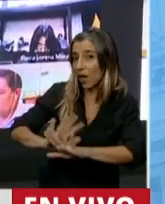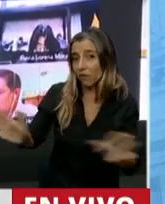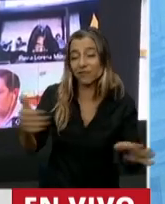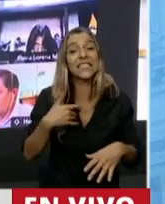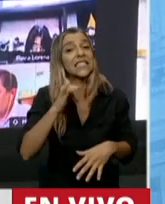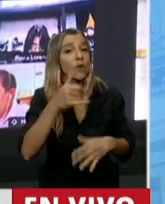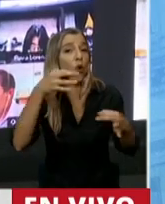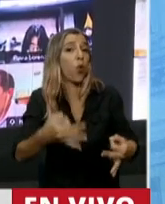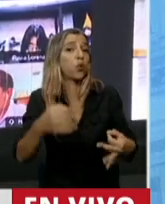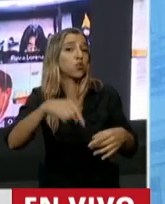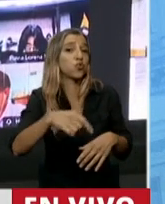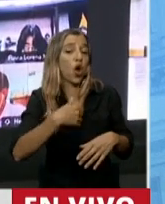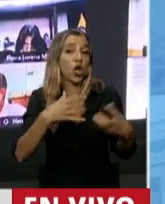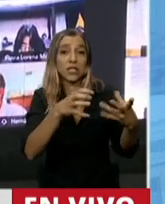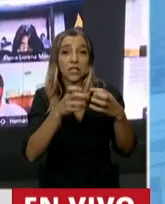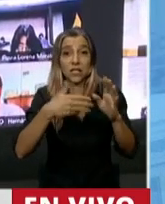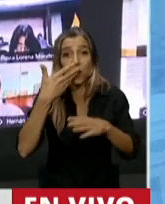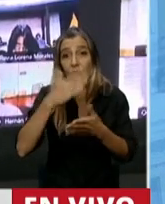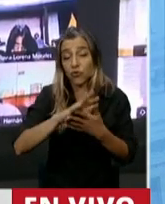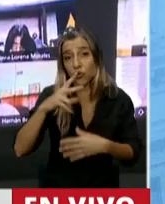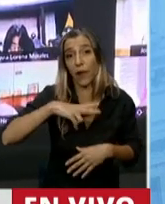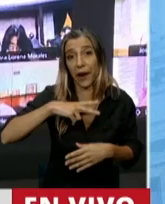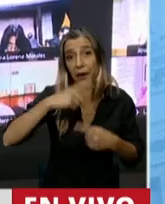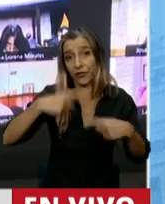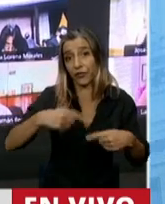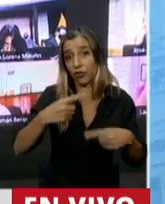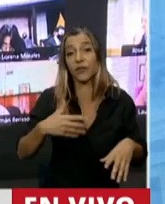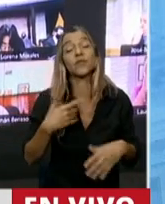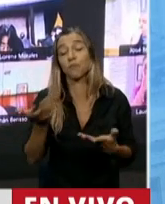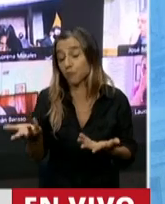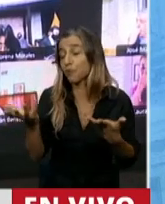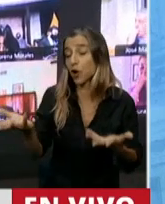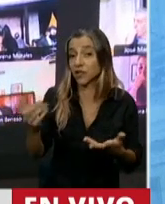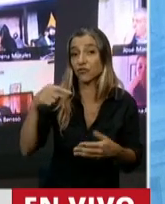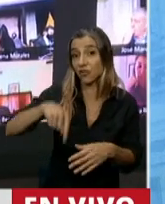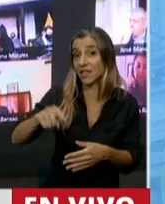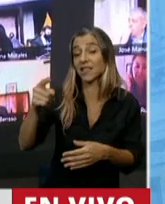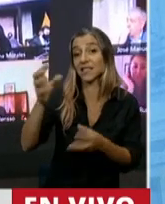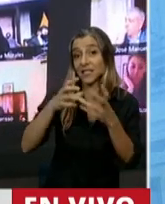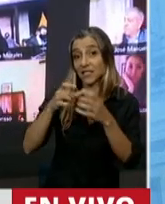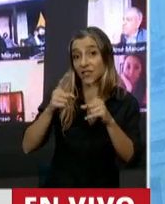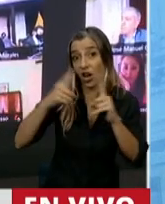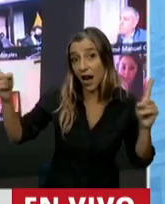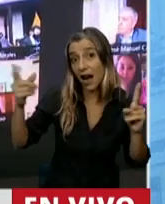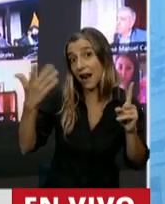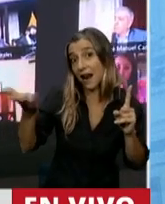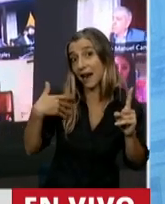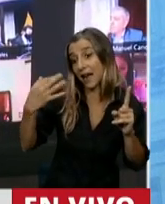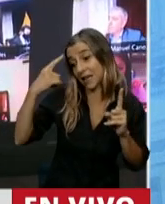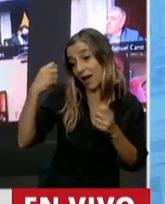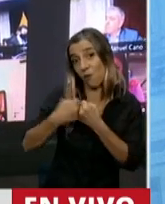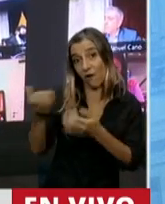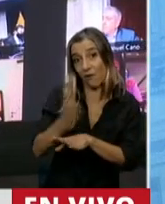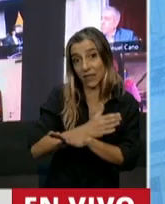por eso, como es una sesión bueno, muy larga, hemos tenido un acuerdo en labor parlamentaria para intentar estos respetar trabajadores, los términos. Estos trabajadores tienen que pagar